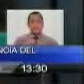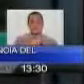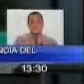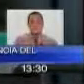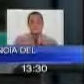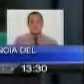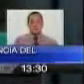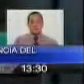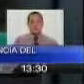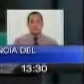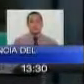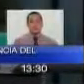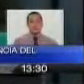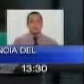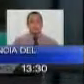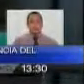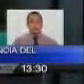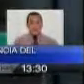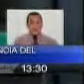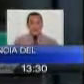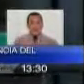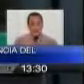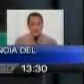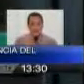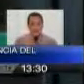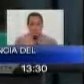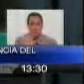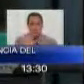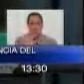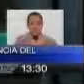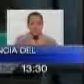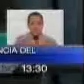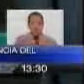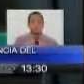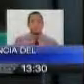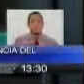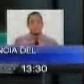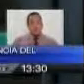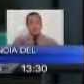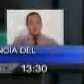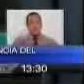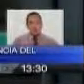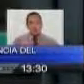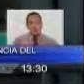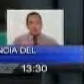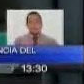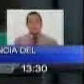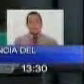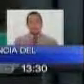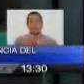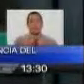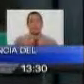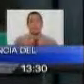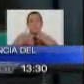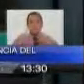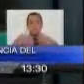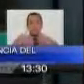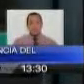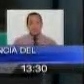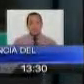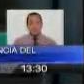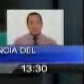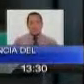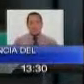del Estado. No solo la ley lo ampara, sino que considero que es la forma más adecuada